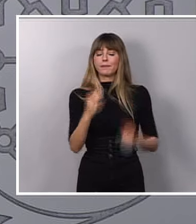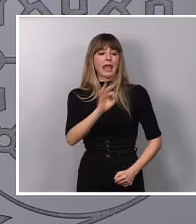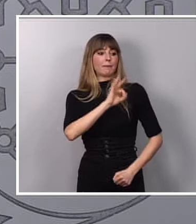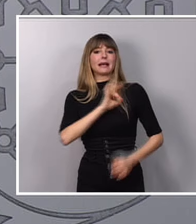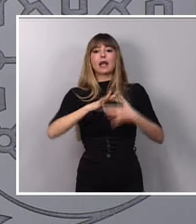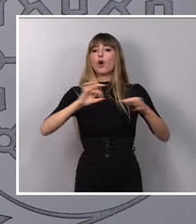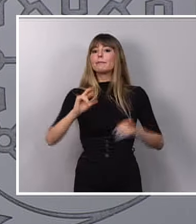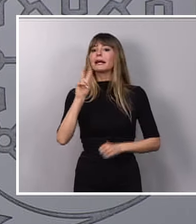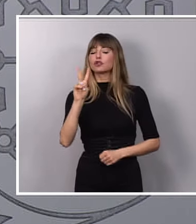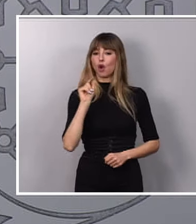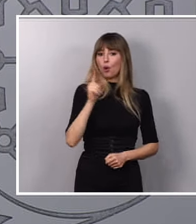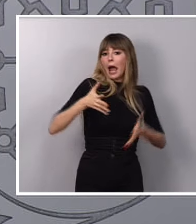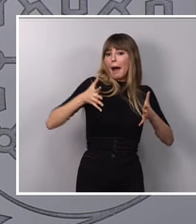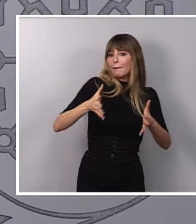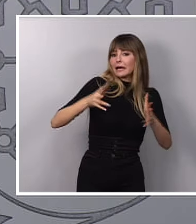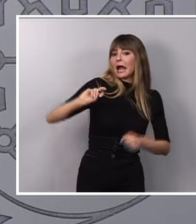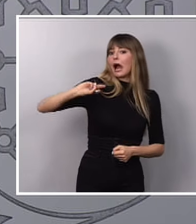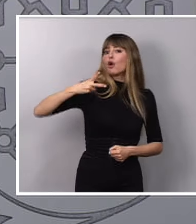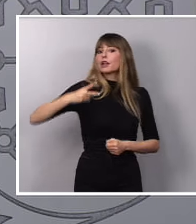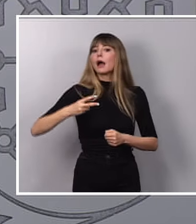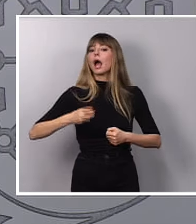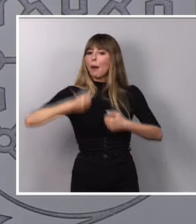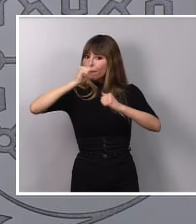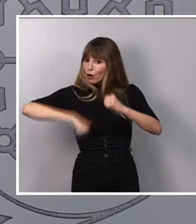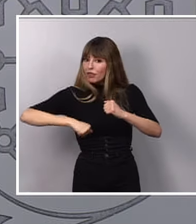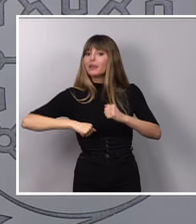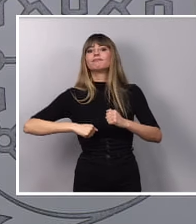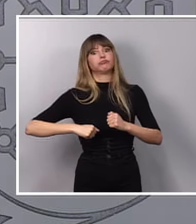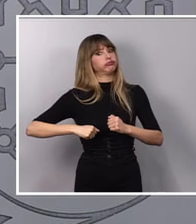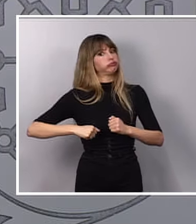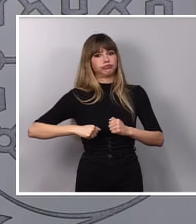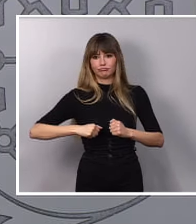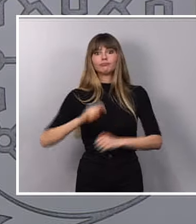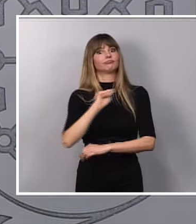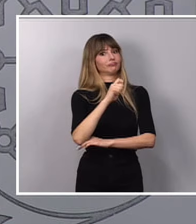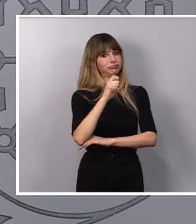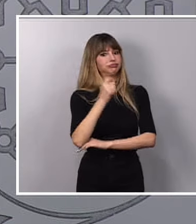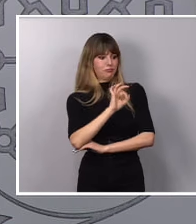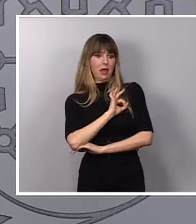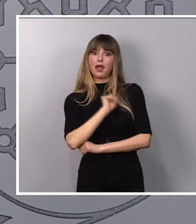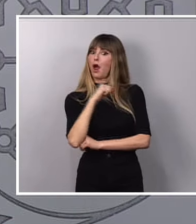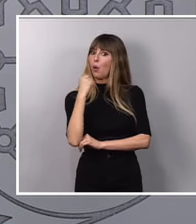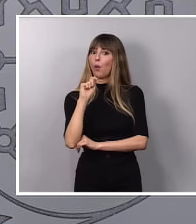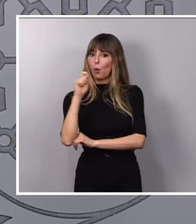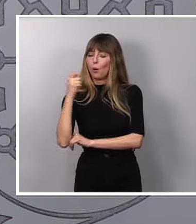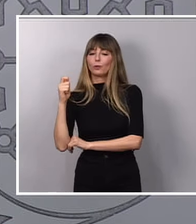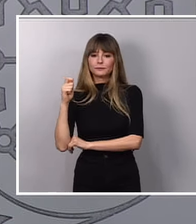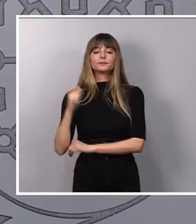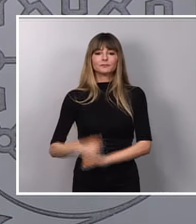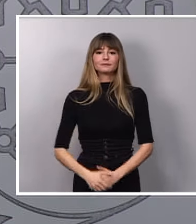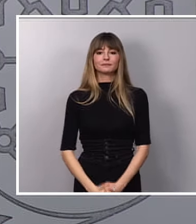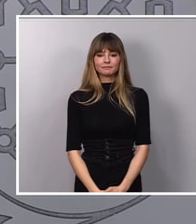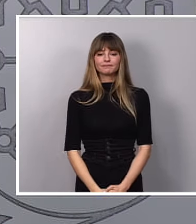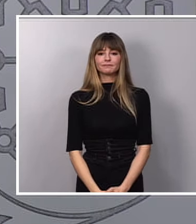olímpicas, una de plata, otra de bronce. En fin, son un palmarés absolutamente brillante, pero no solamente,